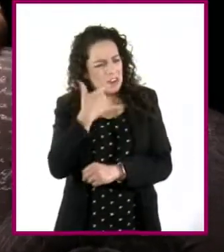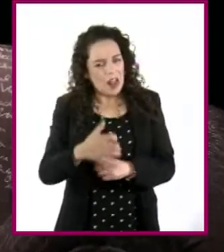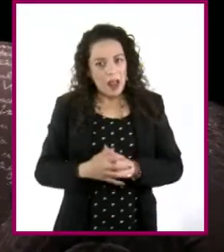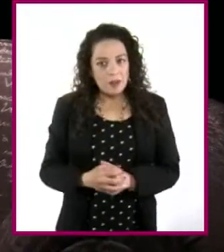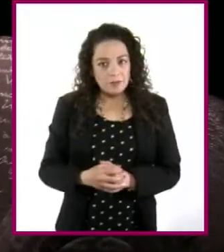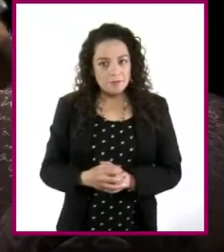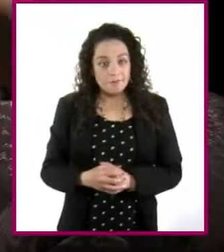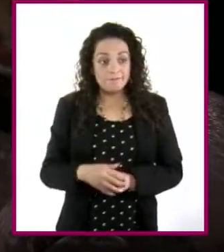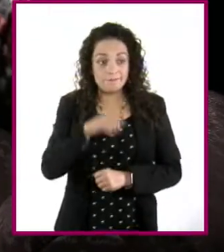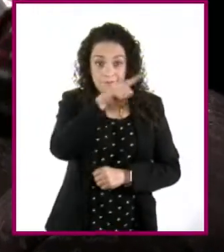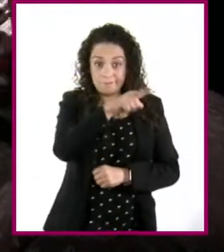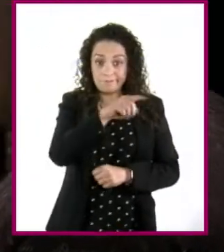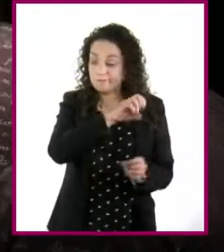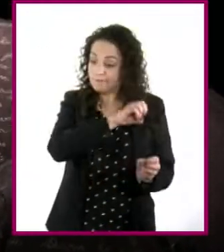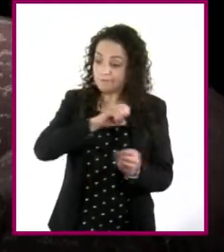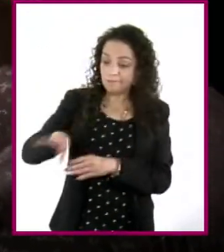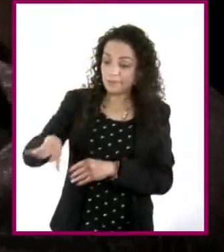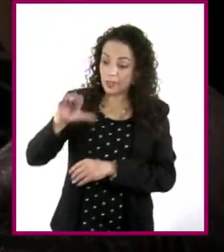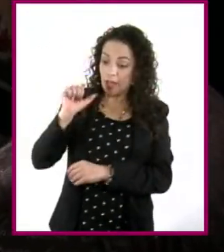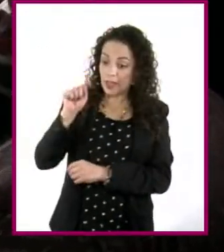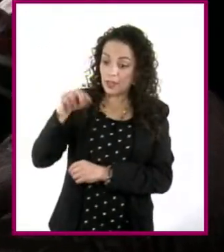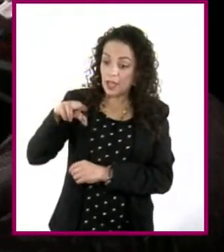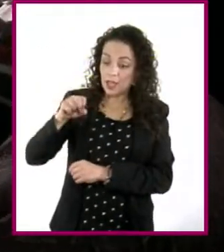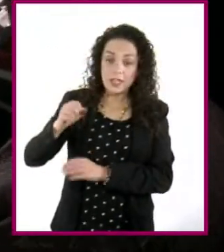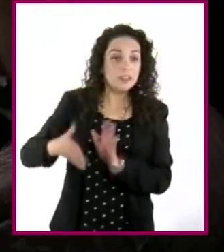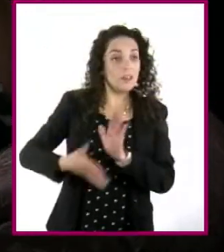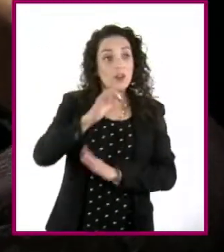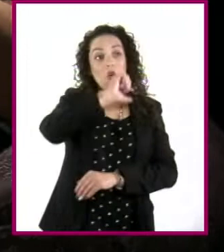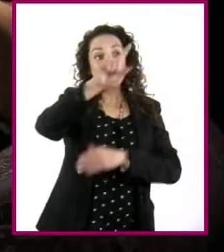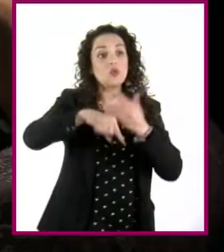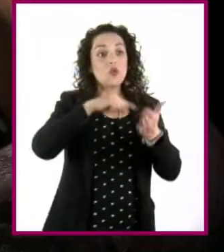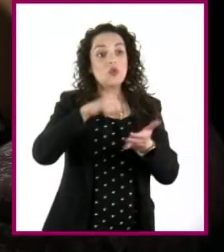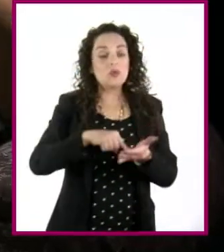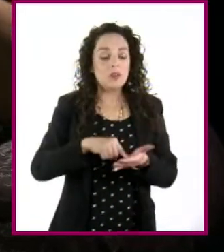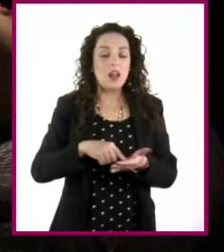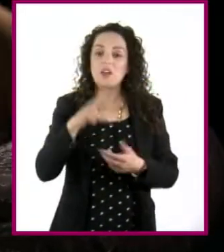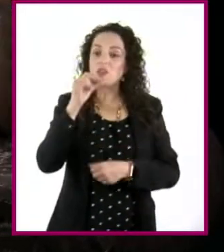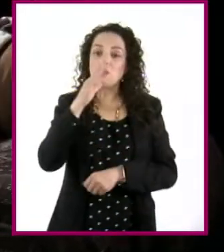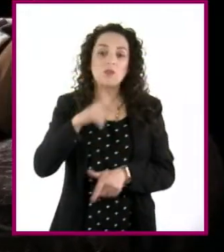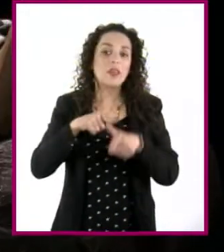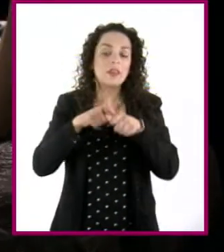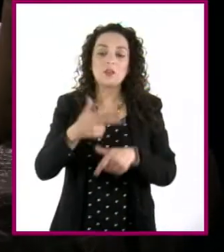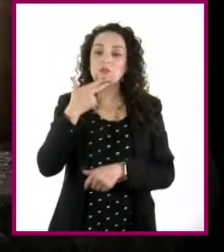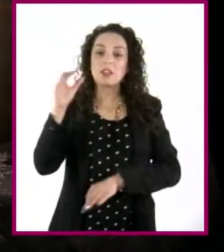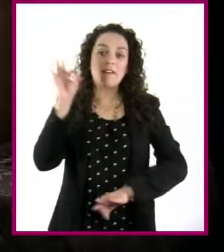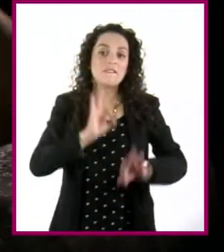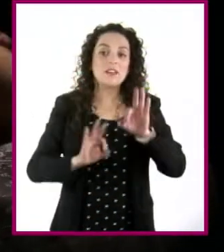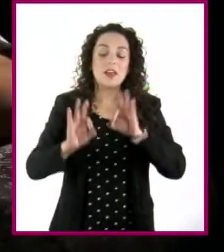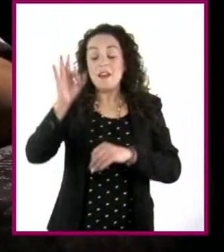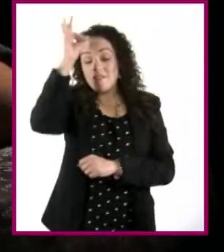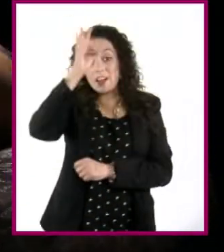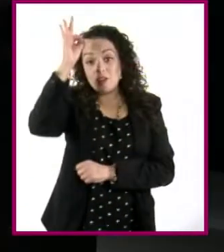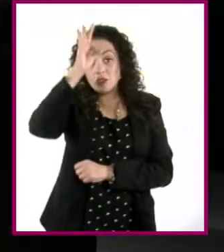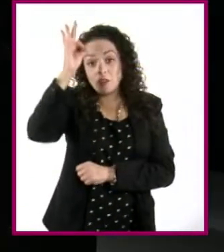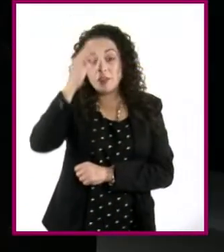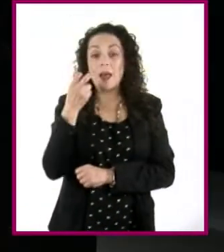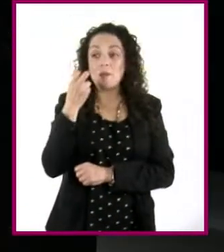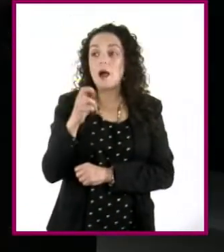seguir dedicándose a la filosofía. Y eso no le parecía un buen modo de vivir, así que toma la opción del